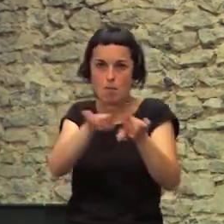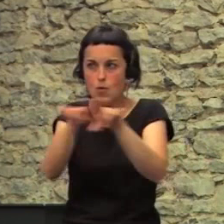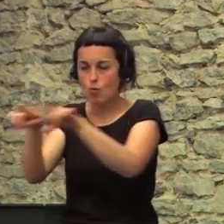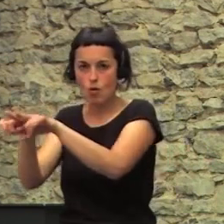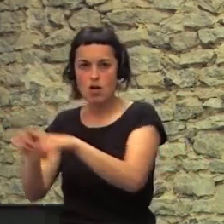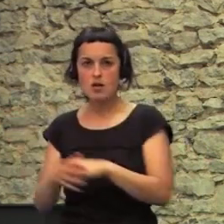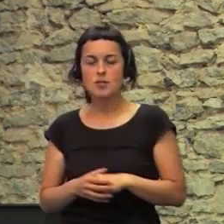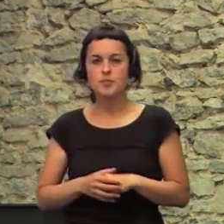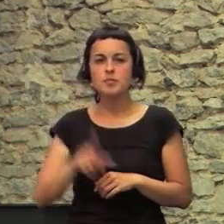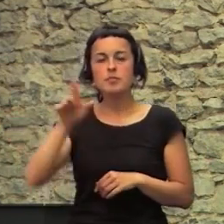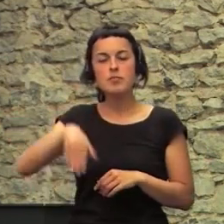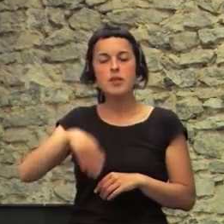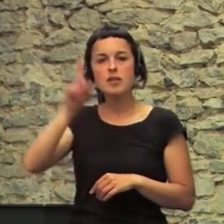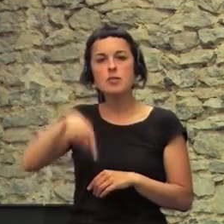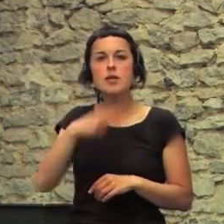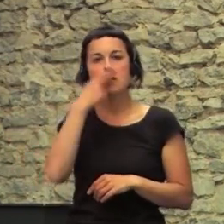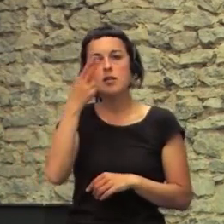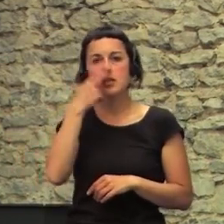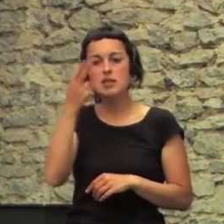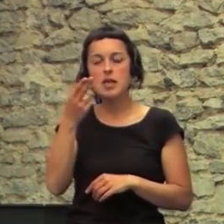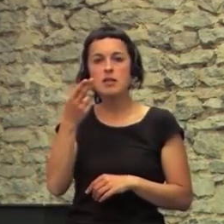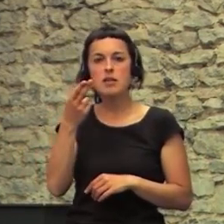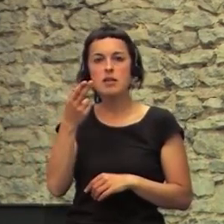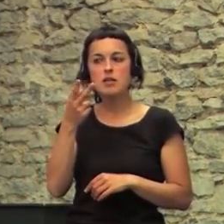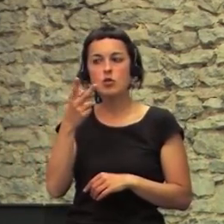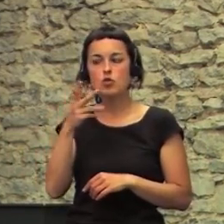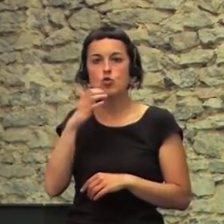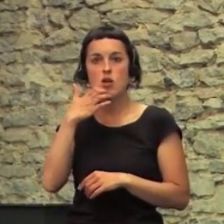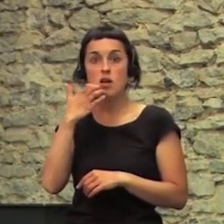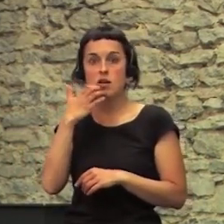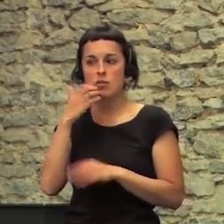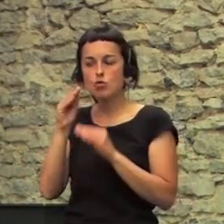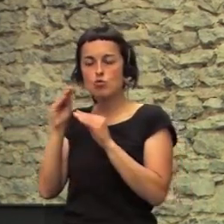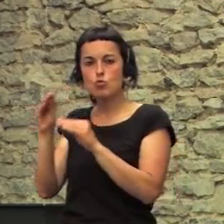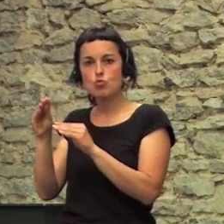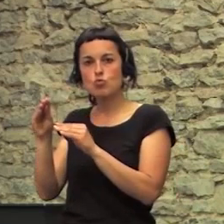los ejemplos que habían dispuestos en la bibliografía de ejemplos etnográficos de